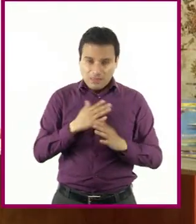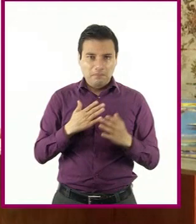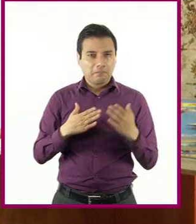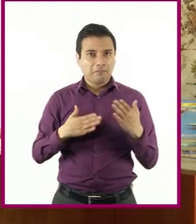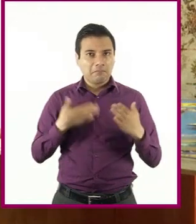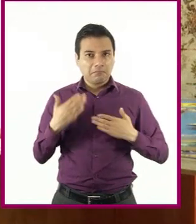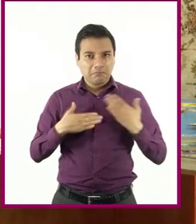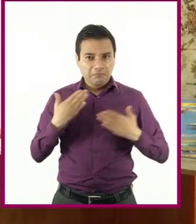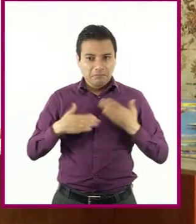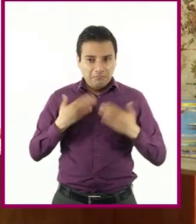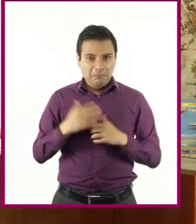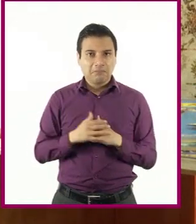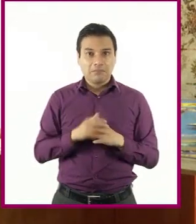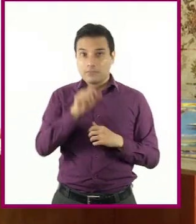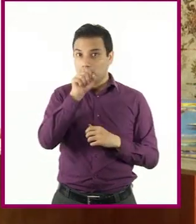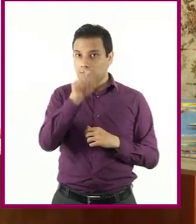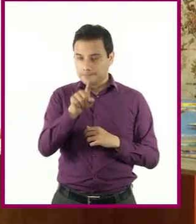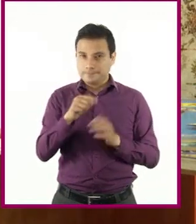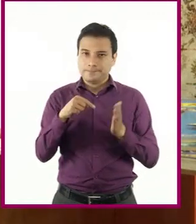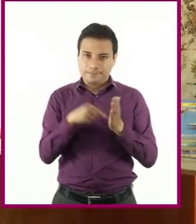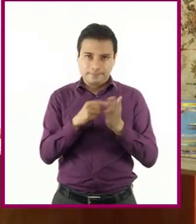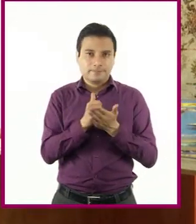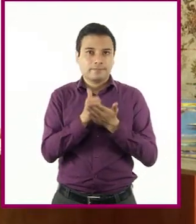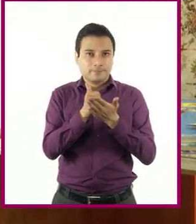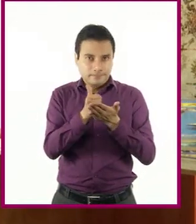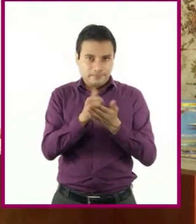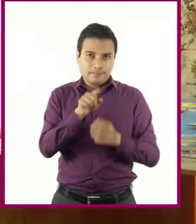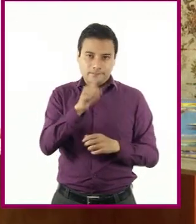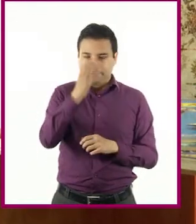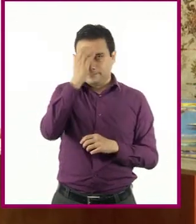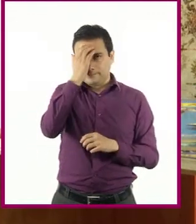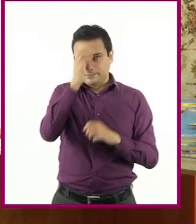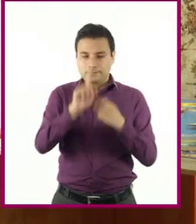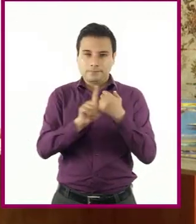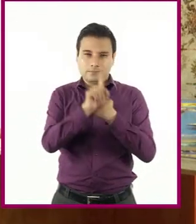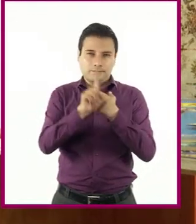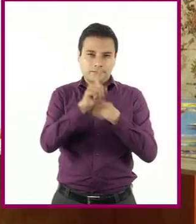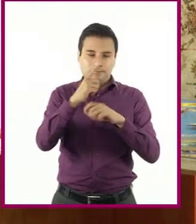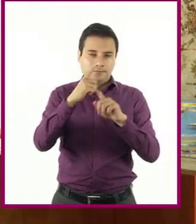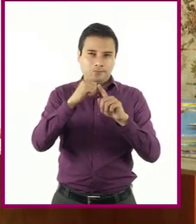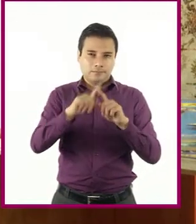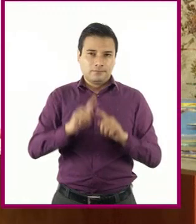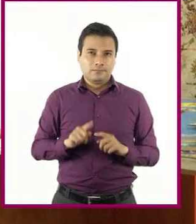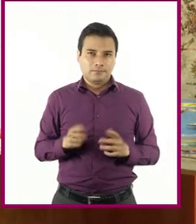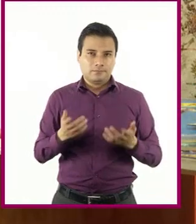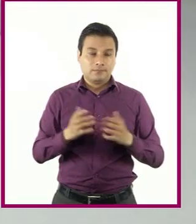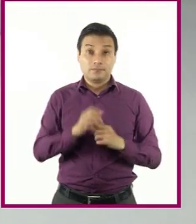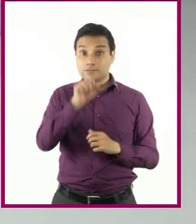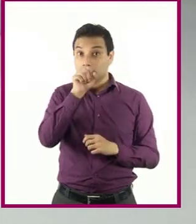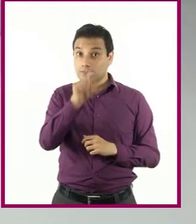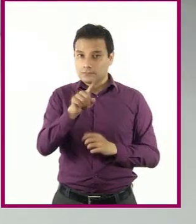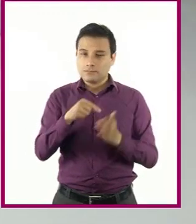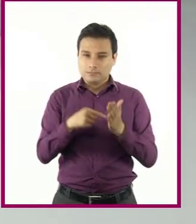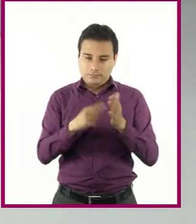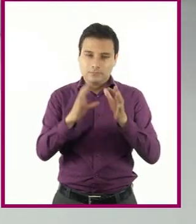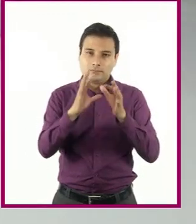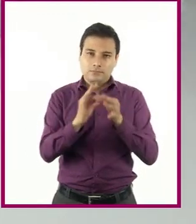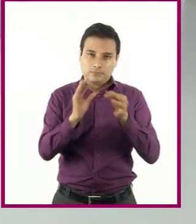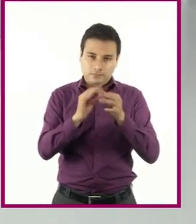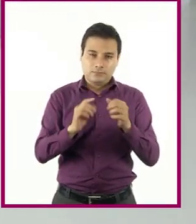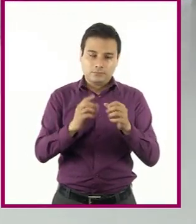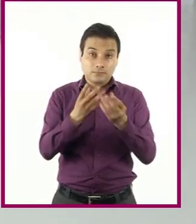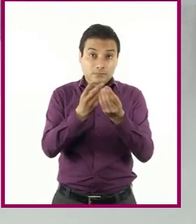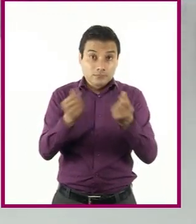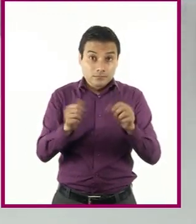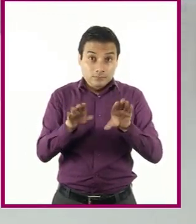historietas ayudan a crear conciencia sobre ciertos problemas. Incluso nos brindan posibles soluciones. Como pueden